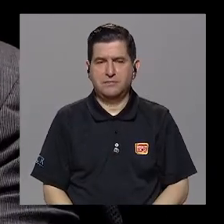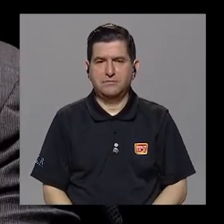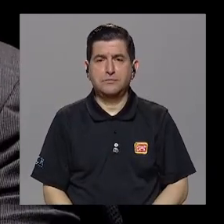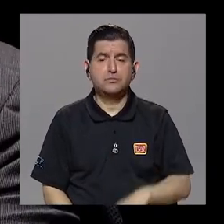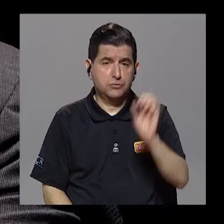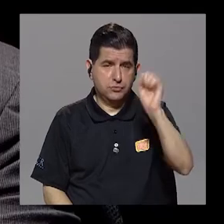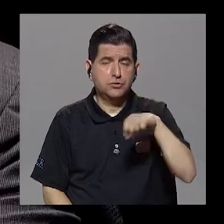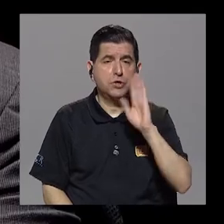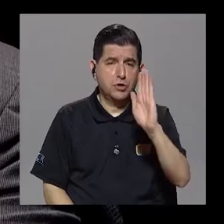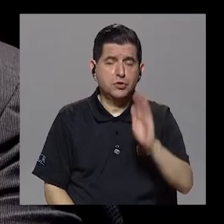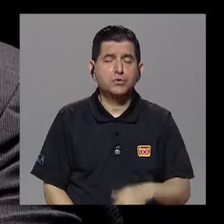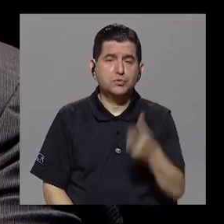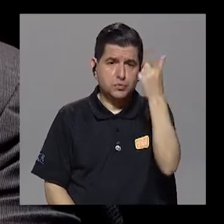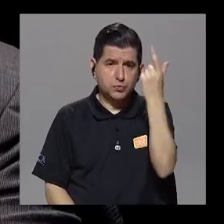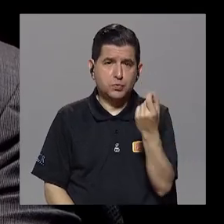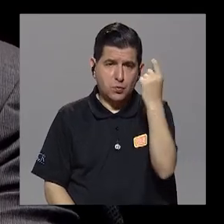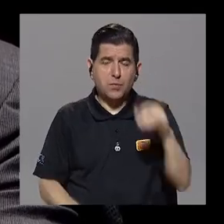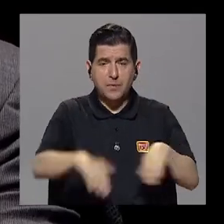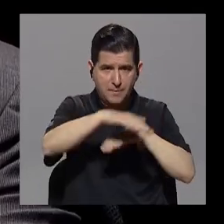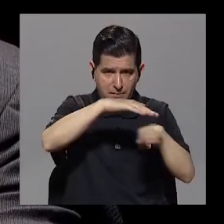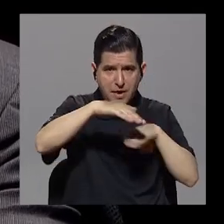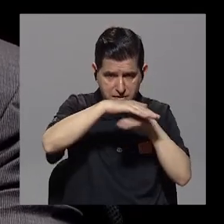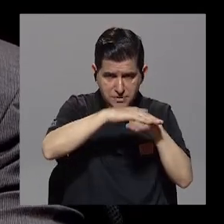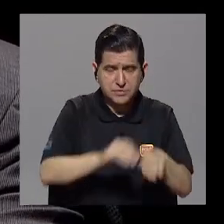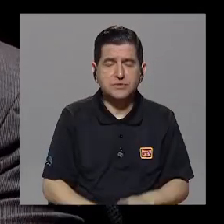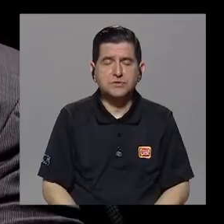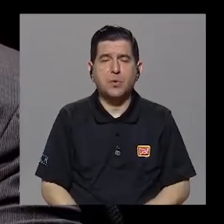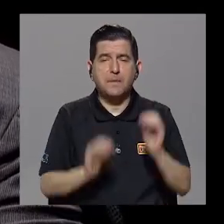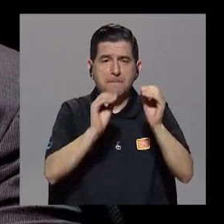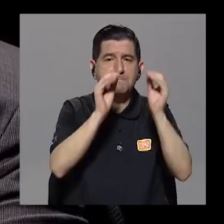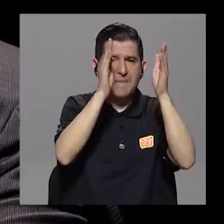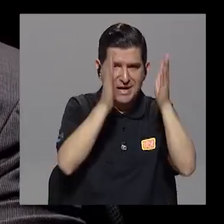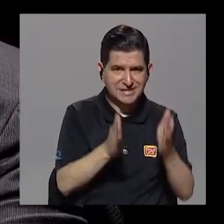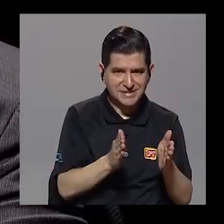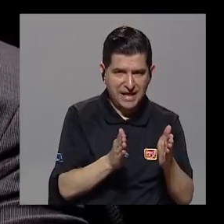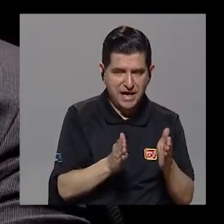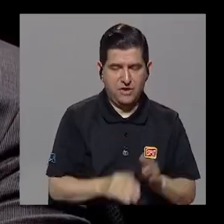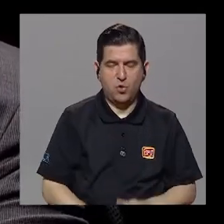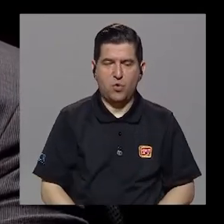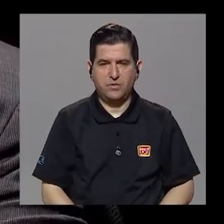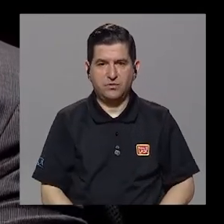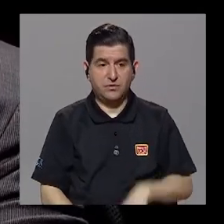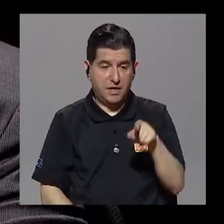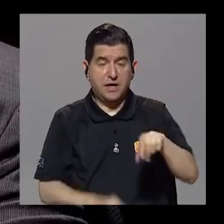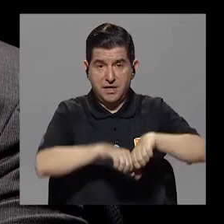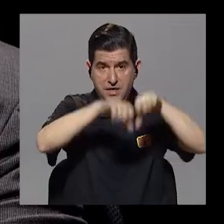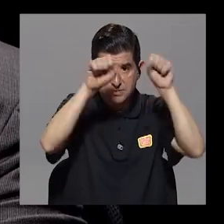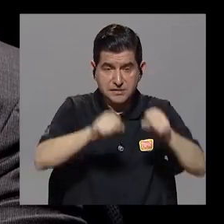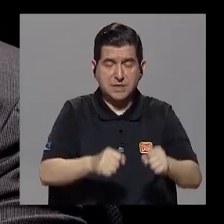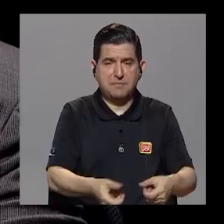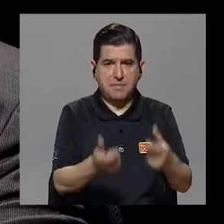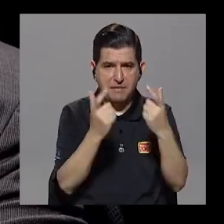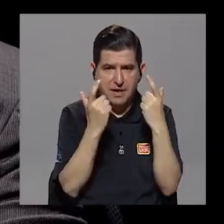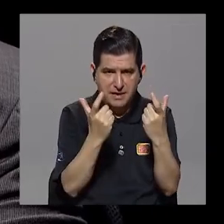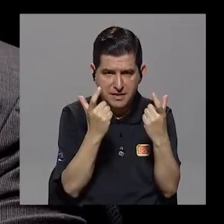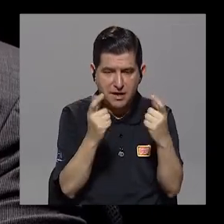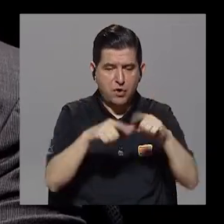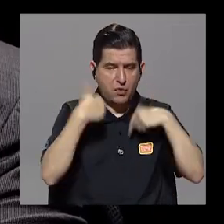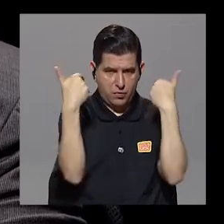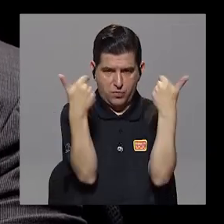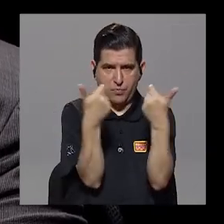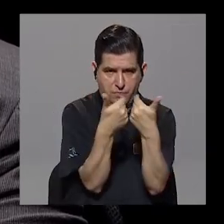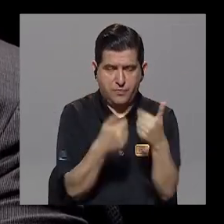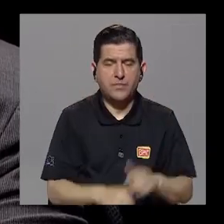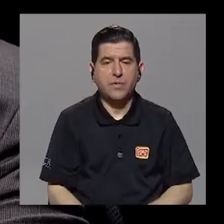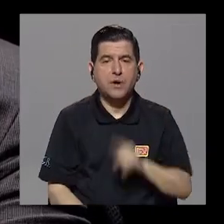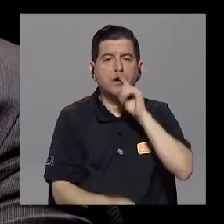Sí, porque tu pensión básica va a ser la del magisterio y es un régimen de capitalización